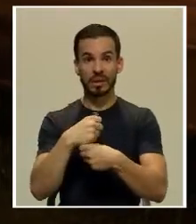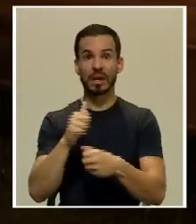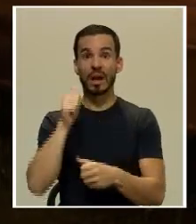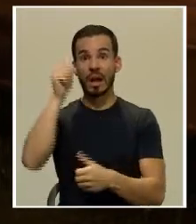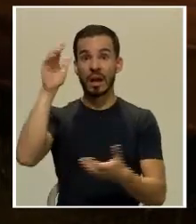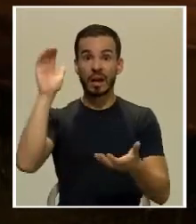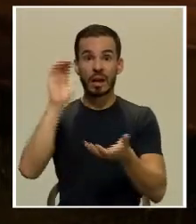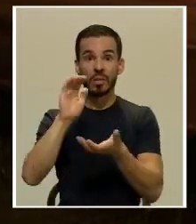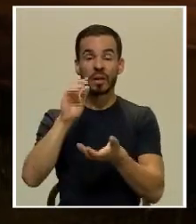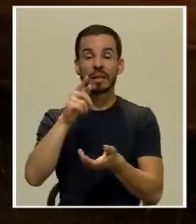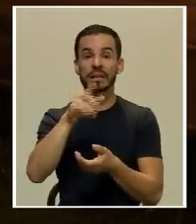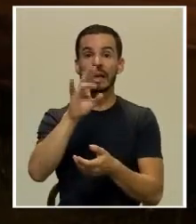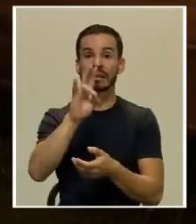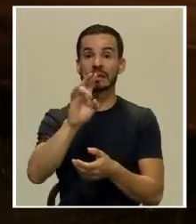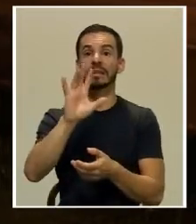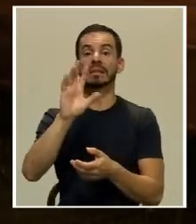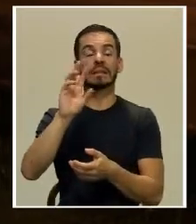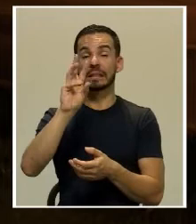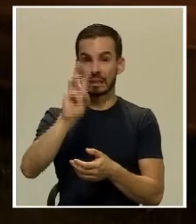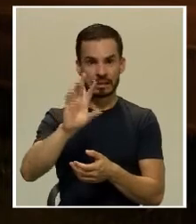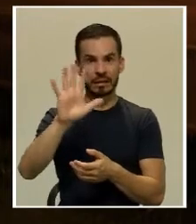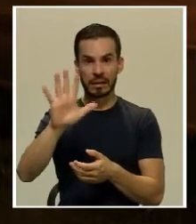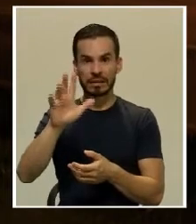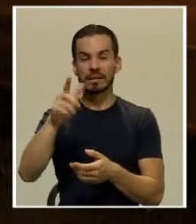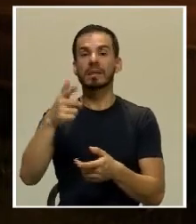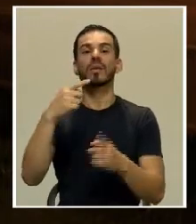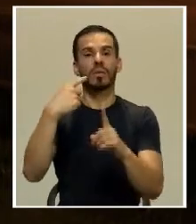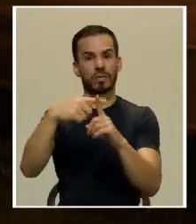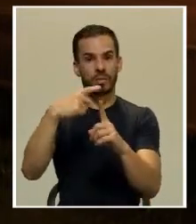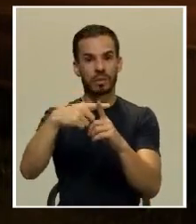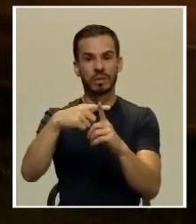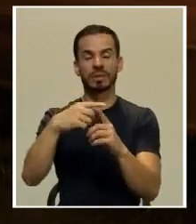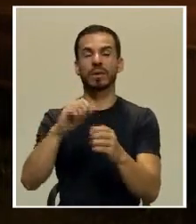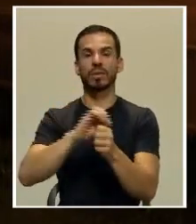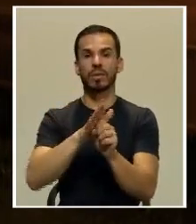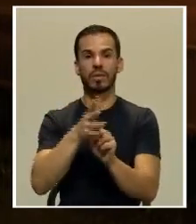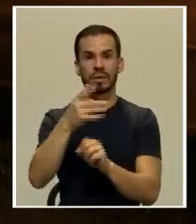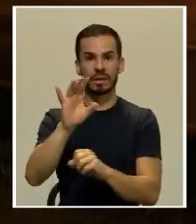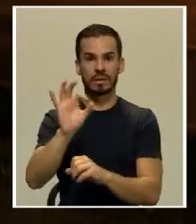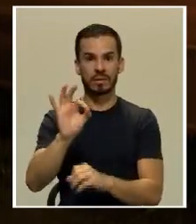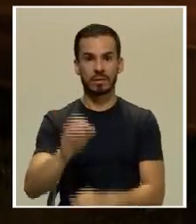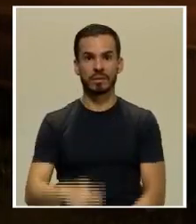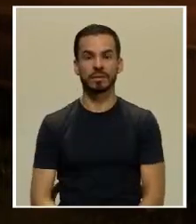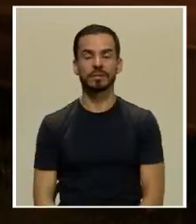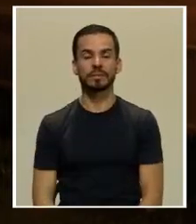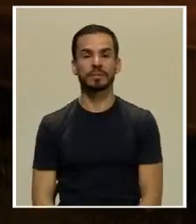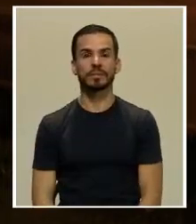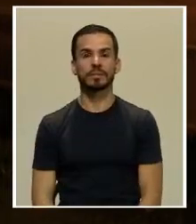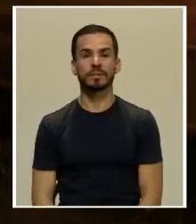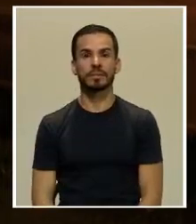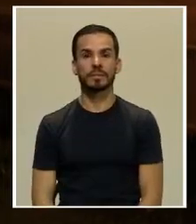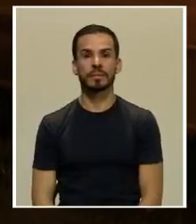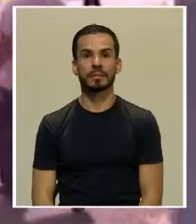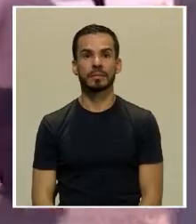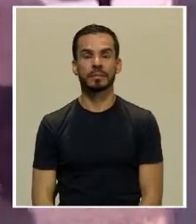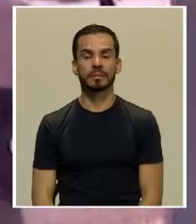en Alajuelita, 65 casos dieron positivos con COVID-19. Veamos.